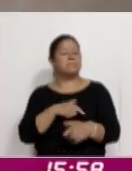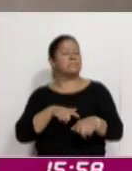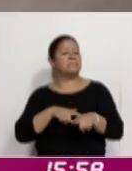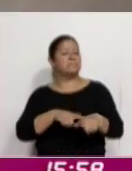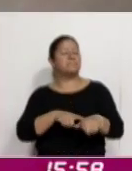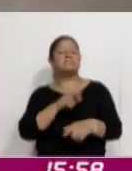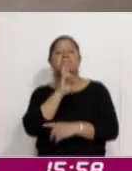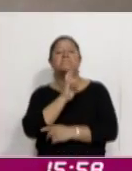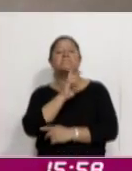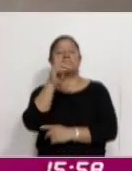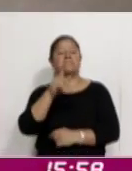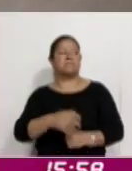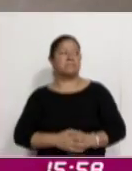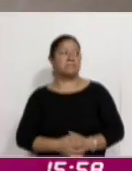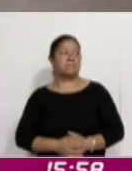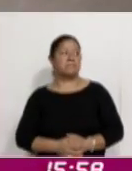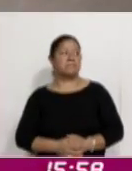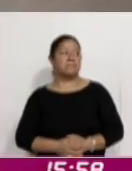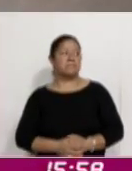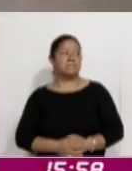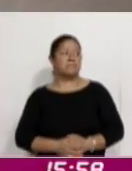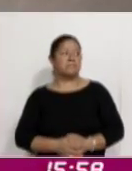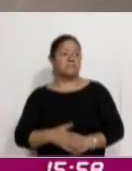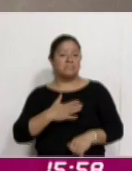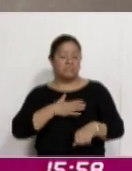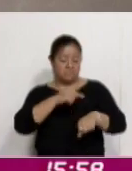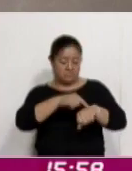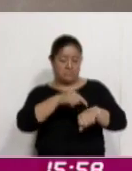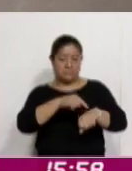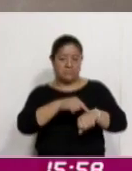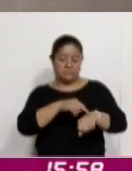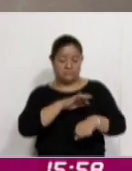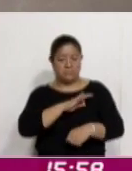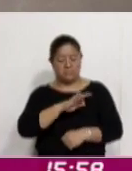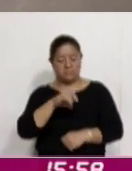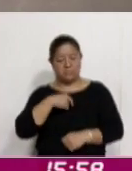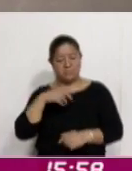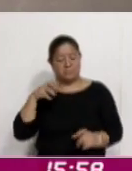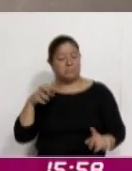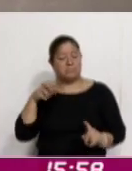mejorando mi marca y poder llegar a unos Juegos